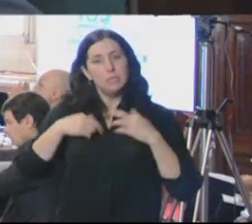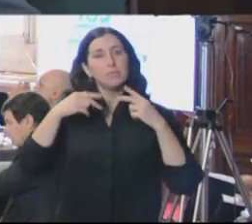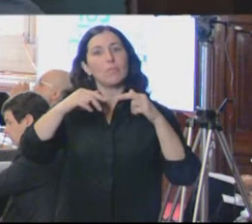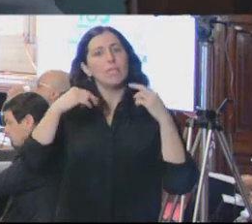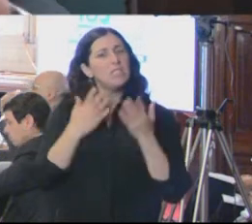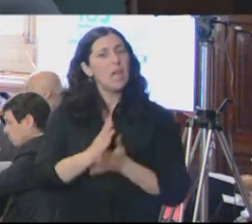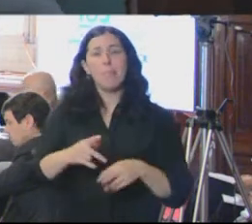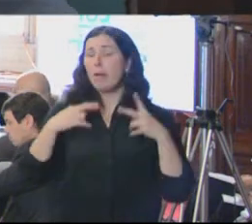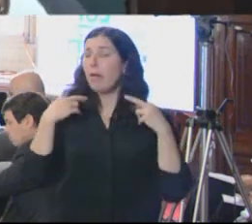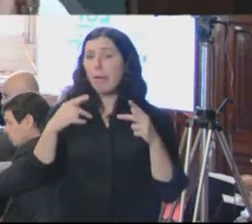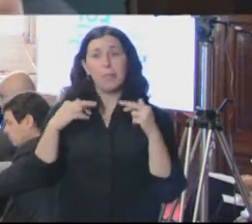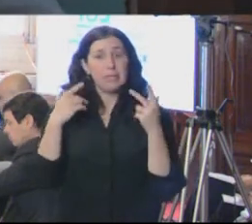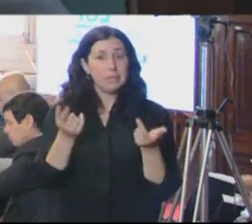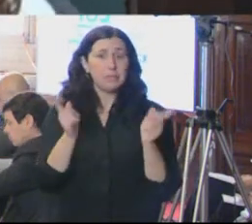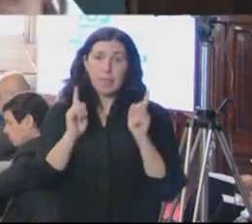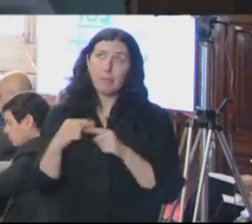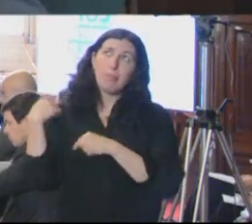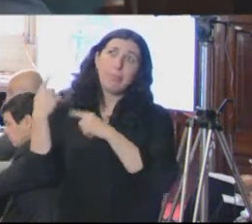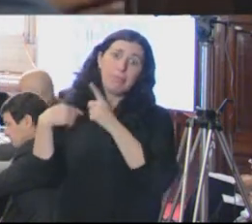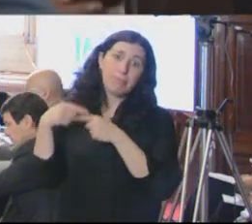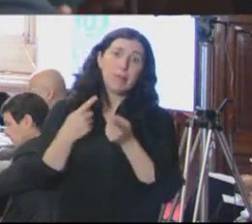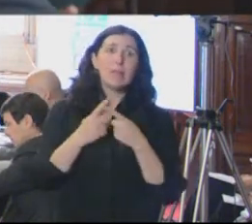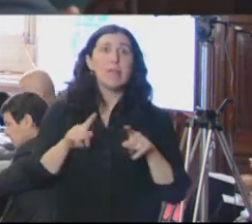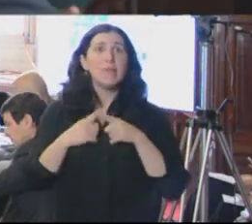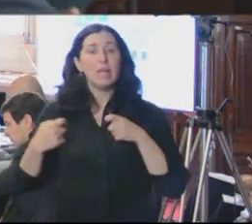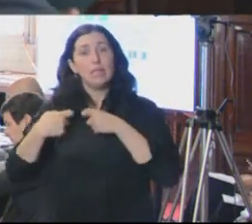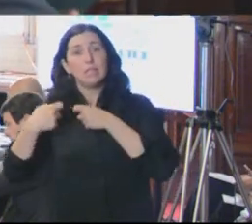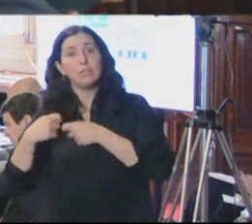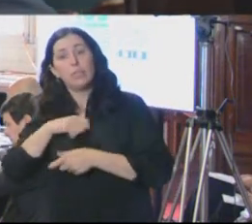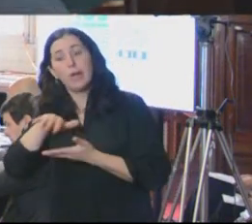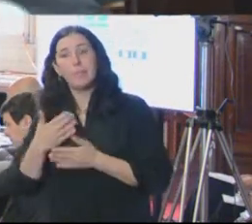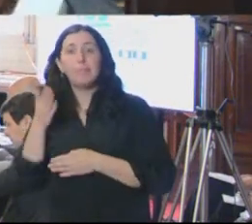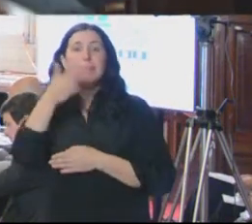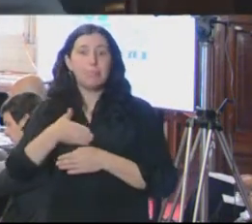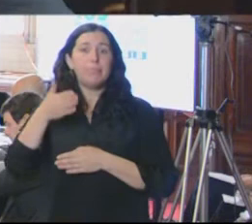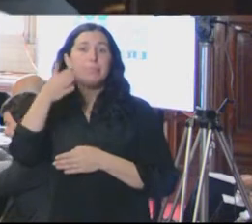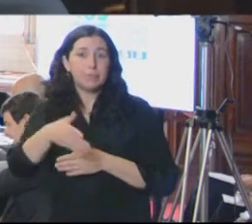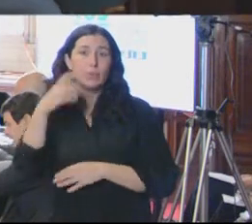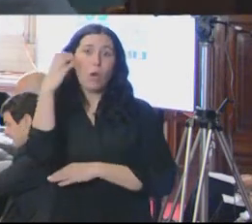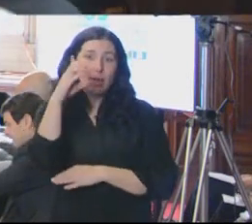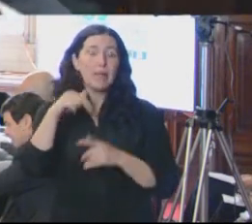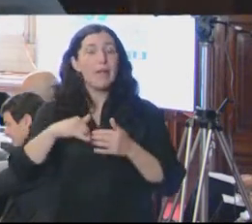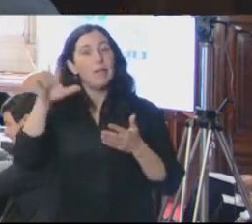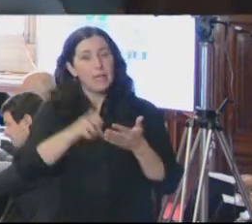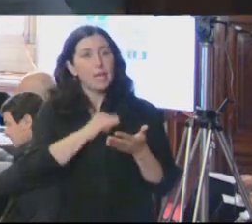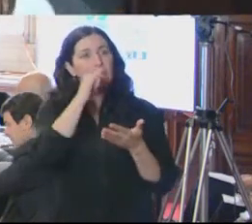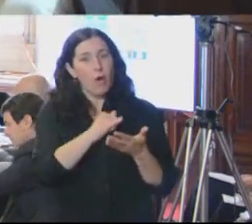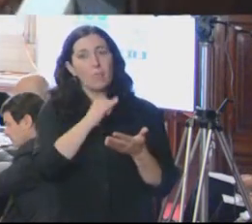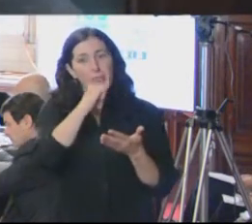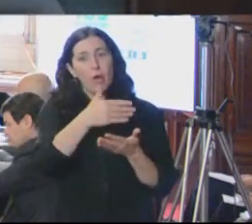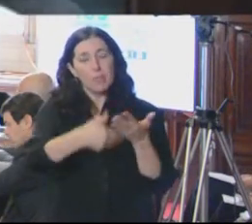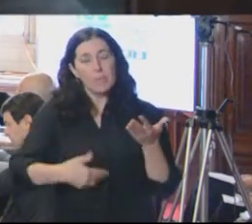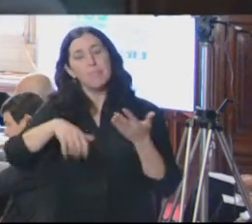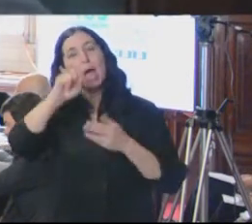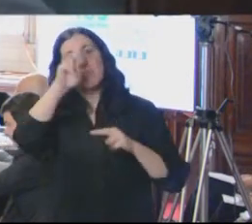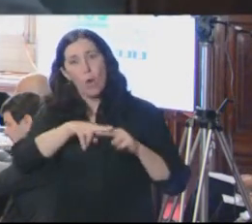repetitiva, constantemente venimos diferentes organizaciones de la sociedad civil colombiana a seguir trayendo informes de más muertos y de más